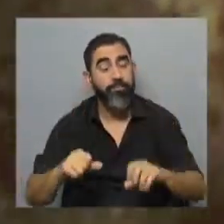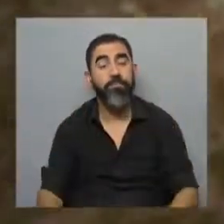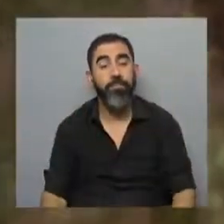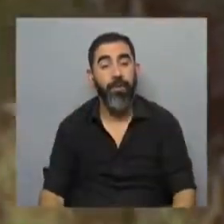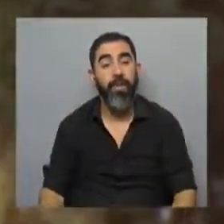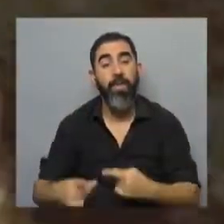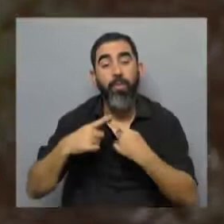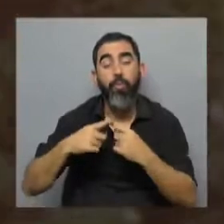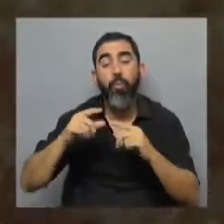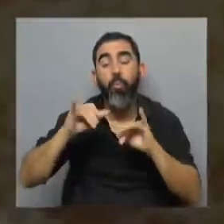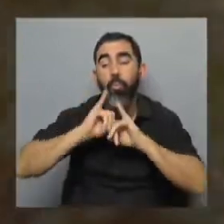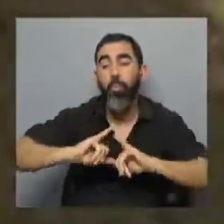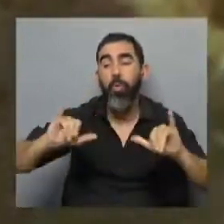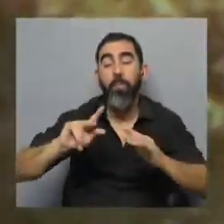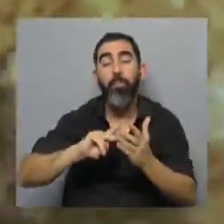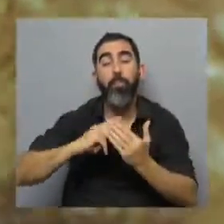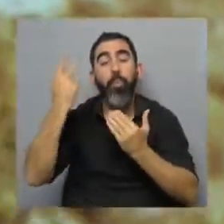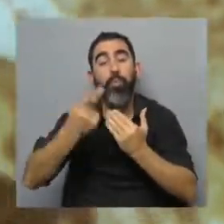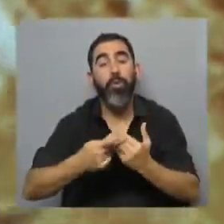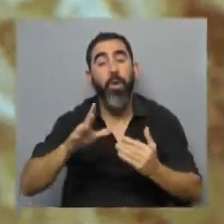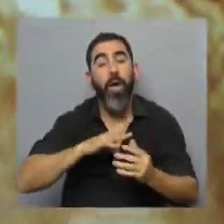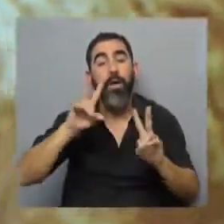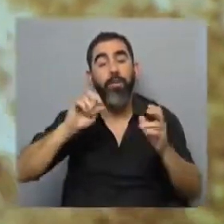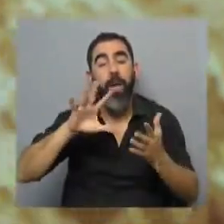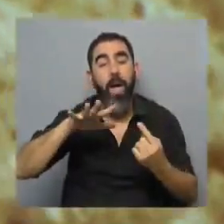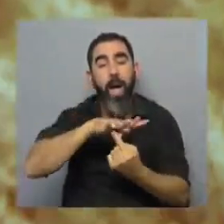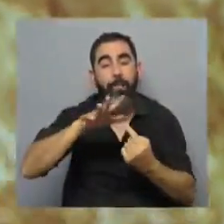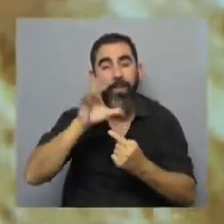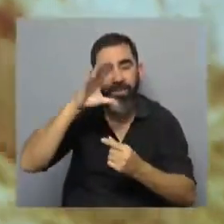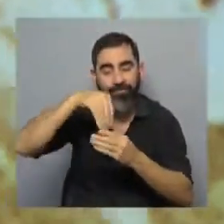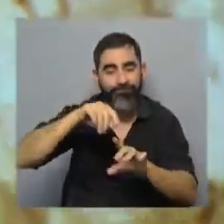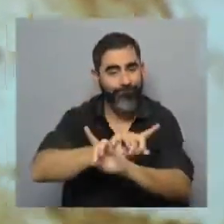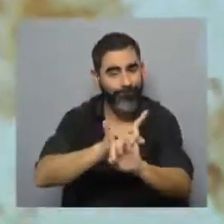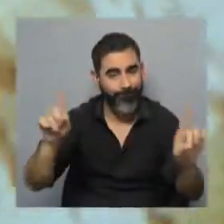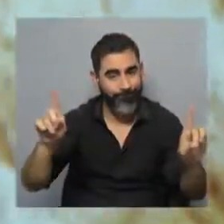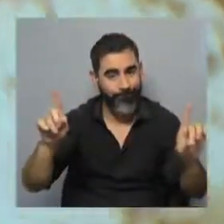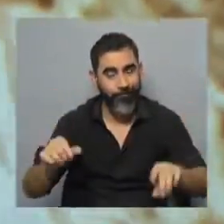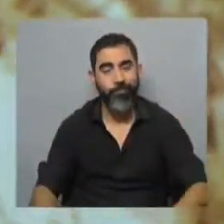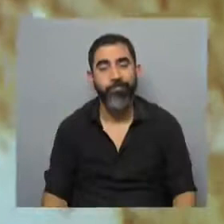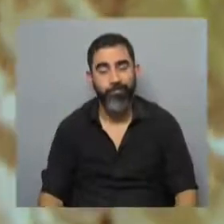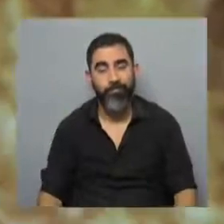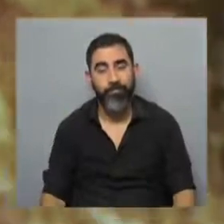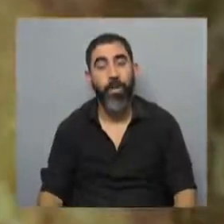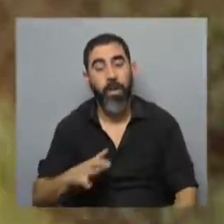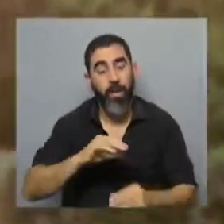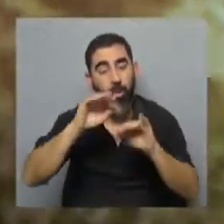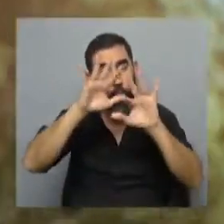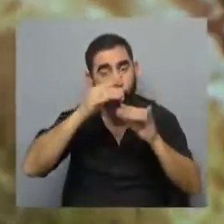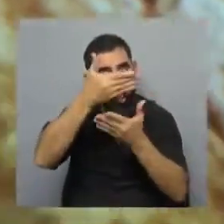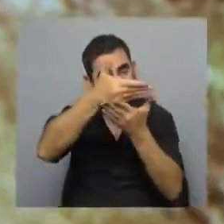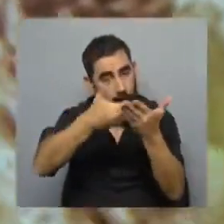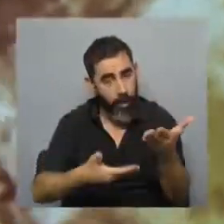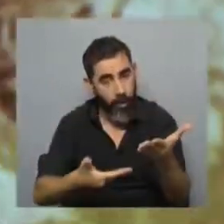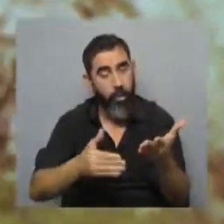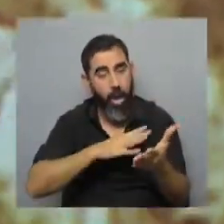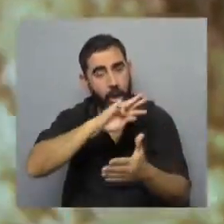discusión pública del proyecto de Neptuno habían aspectos ambientales que no estaban siendo considerados y generamos un documento que está